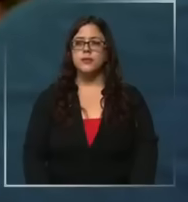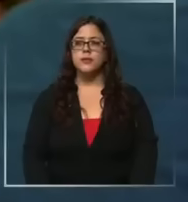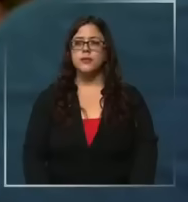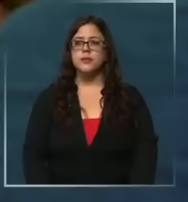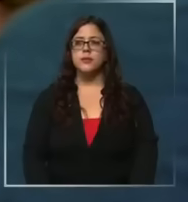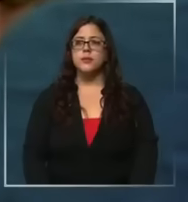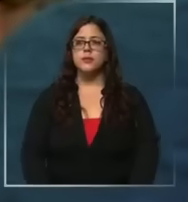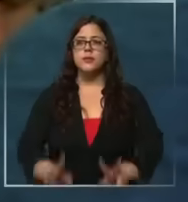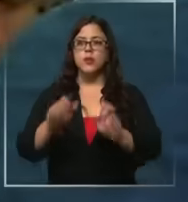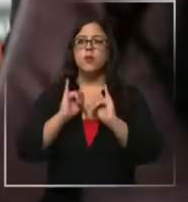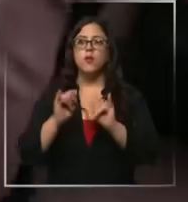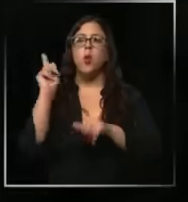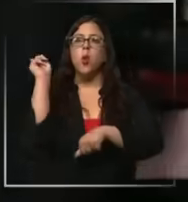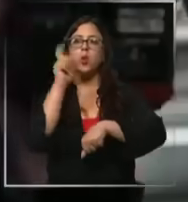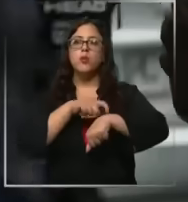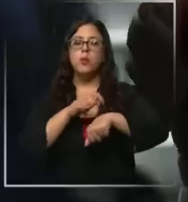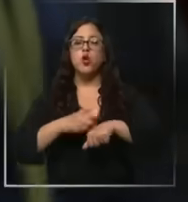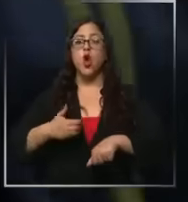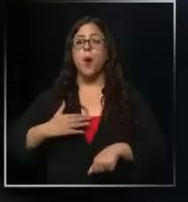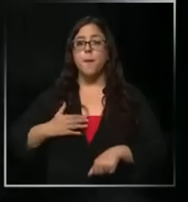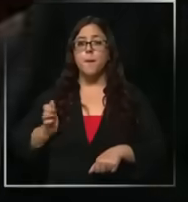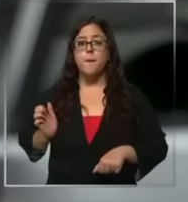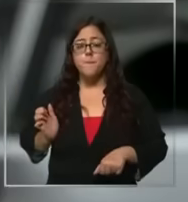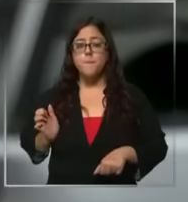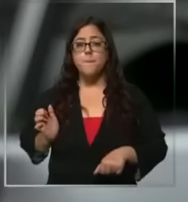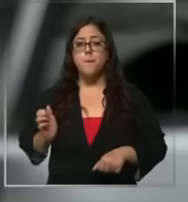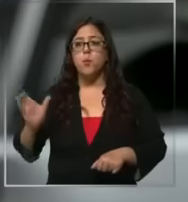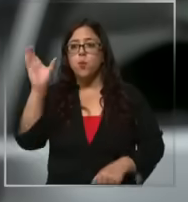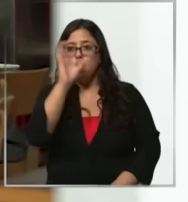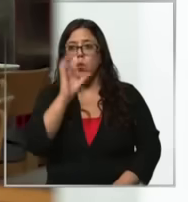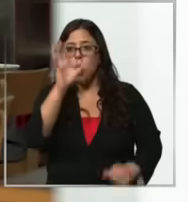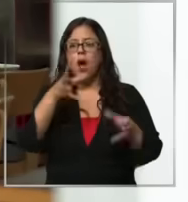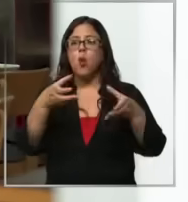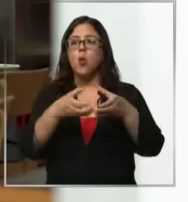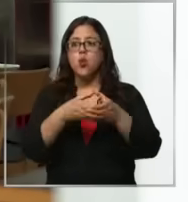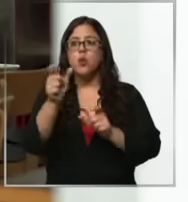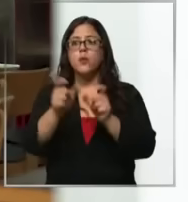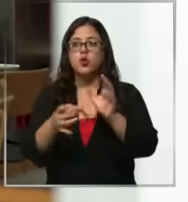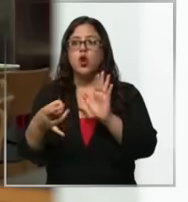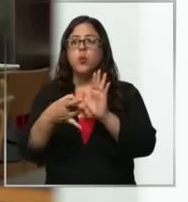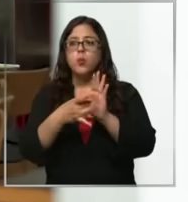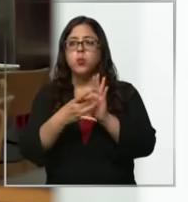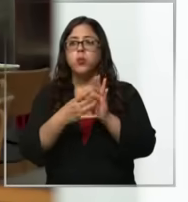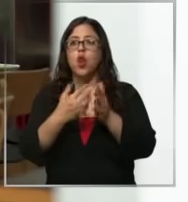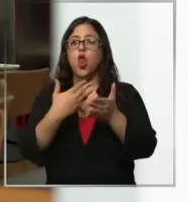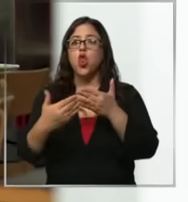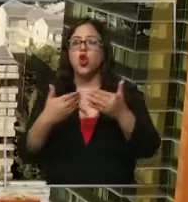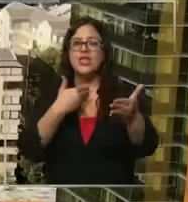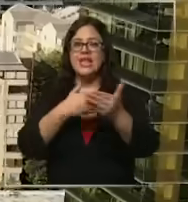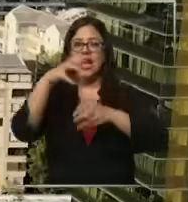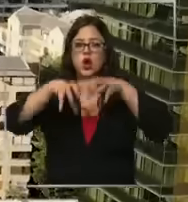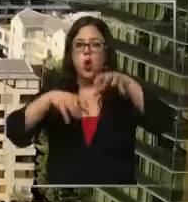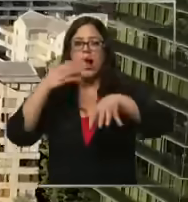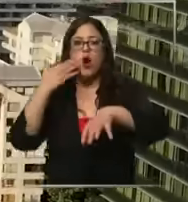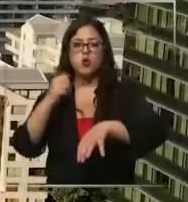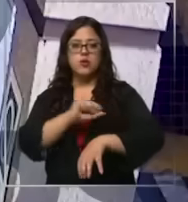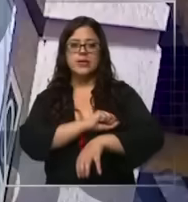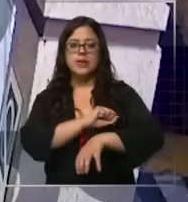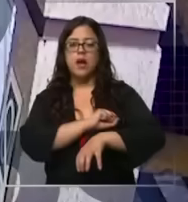En información de último minuto, la Policía de Investigaciones busca a un grupo de ladrones de la zona oriente